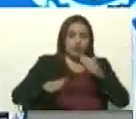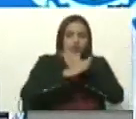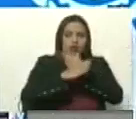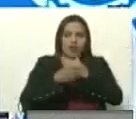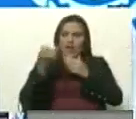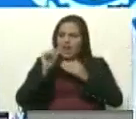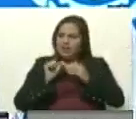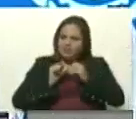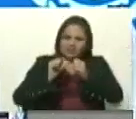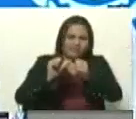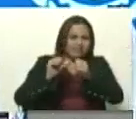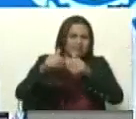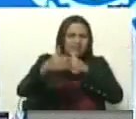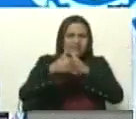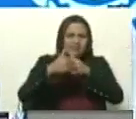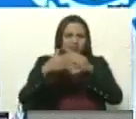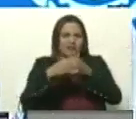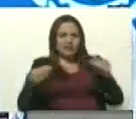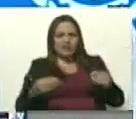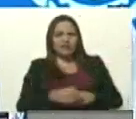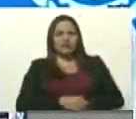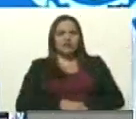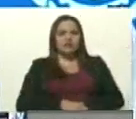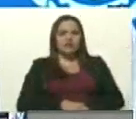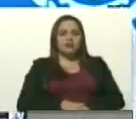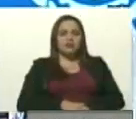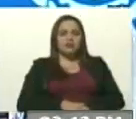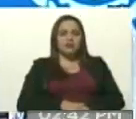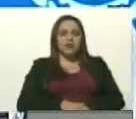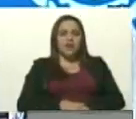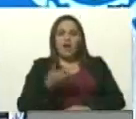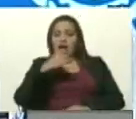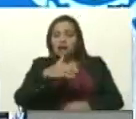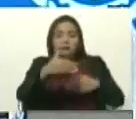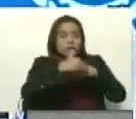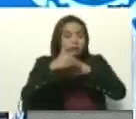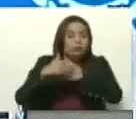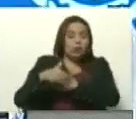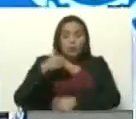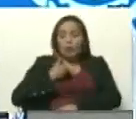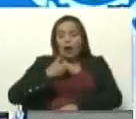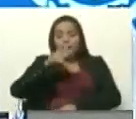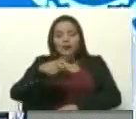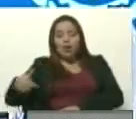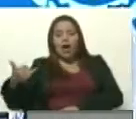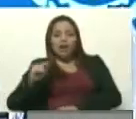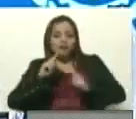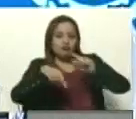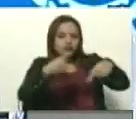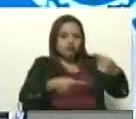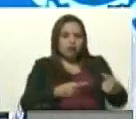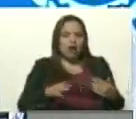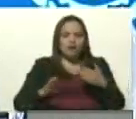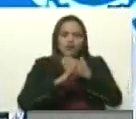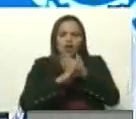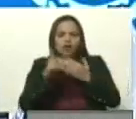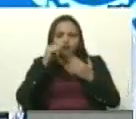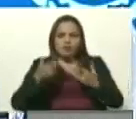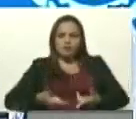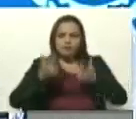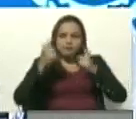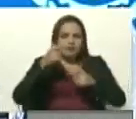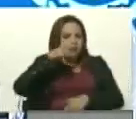discriminó en cuanto a quién atacar, en cuanto a quién perjudicar. Es un bloqueo, bueno, que privó al